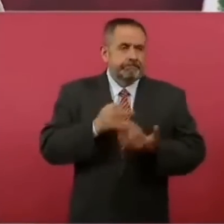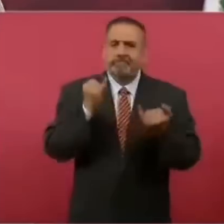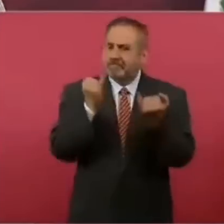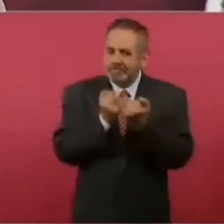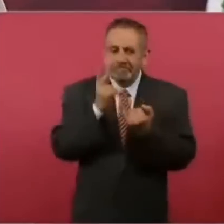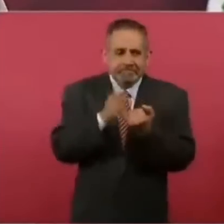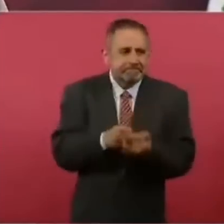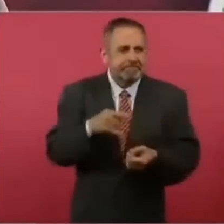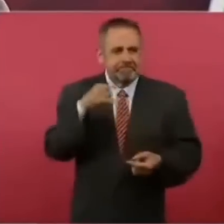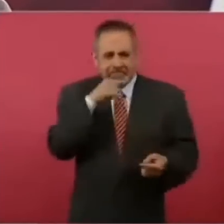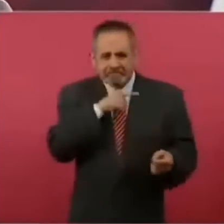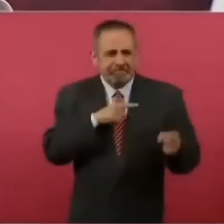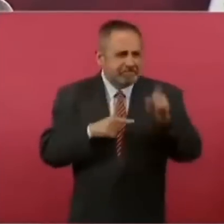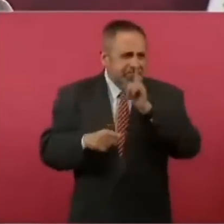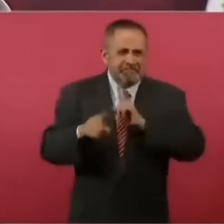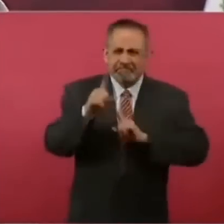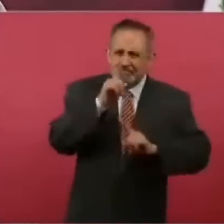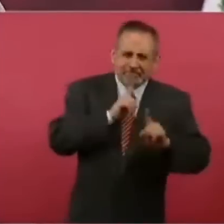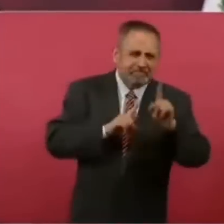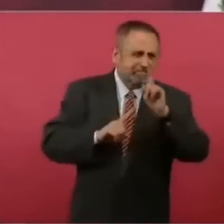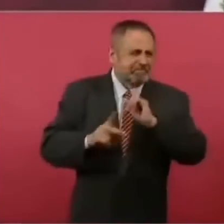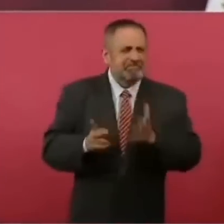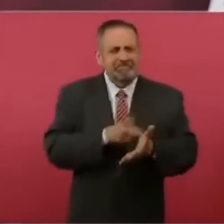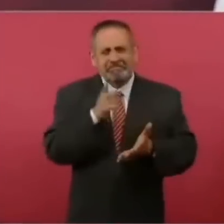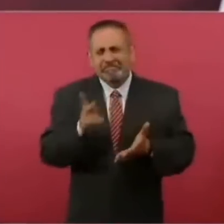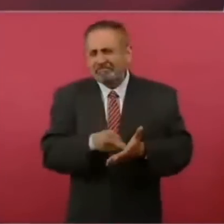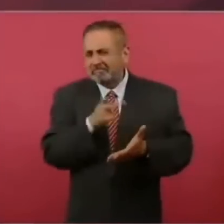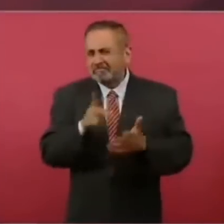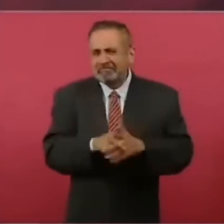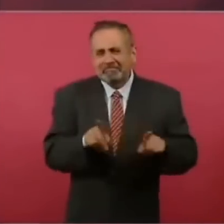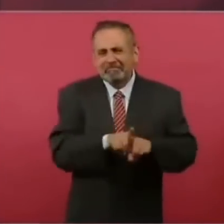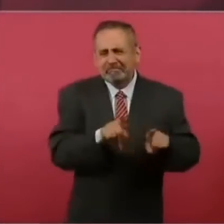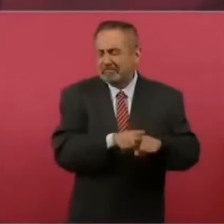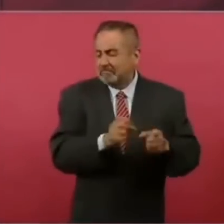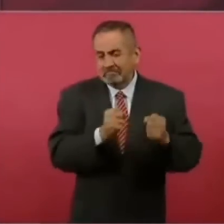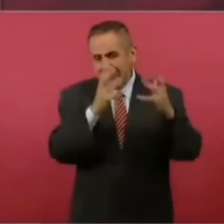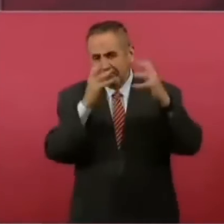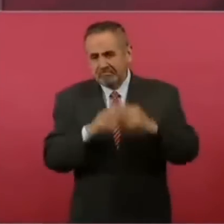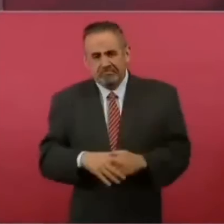Son muy cínicos, muy cretinos y muy corruptos.